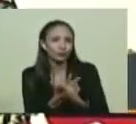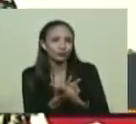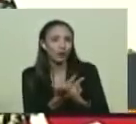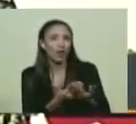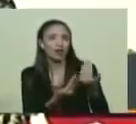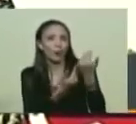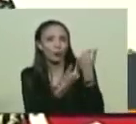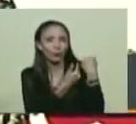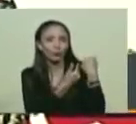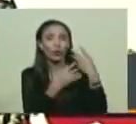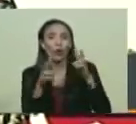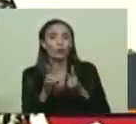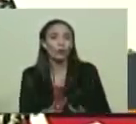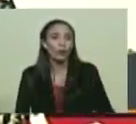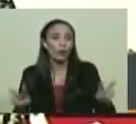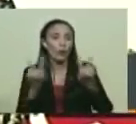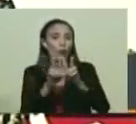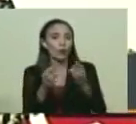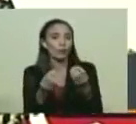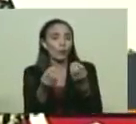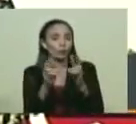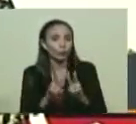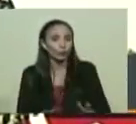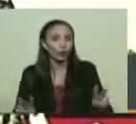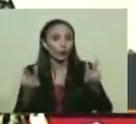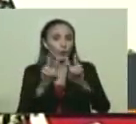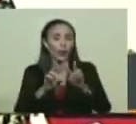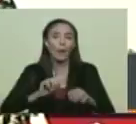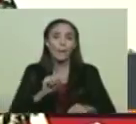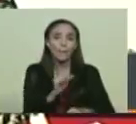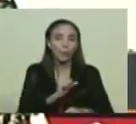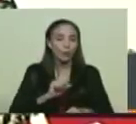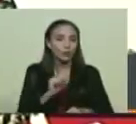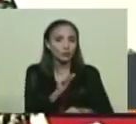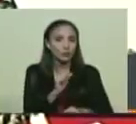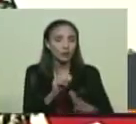compromiso y valores para tener una policía nacional